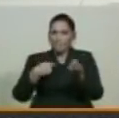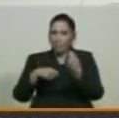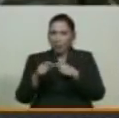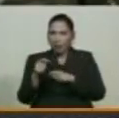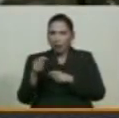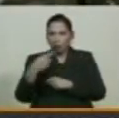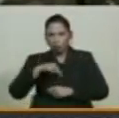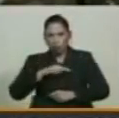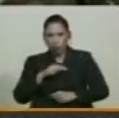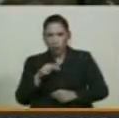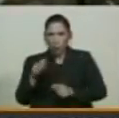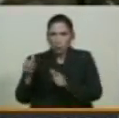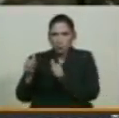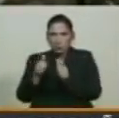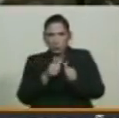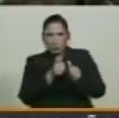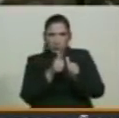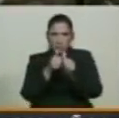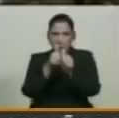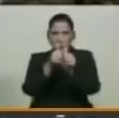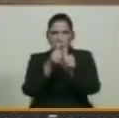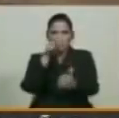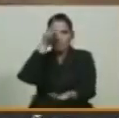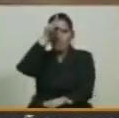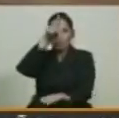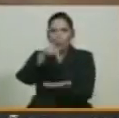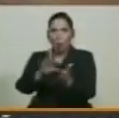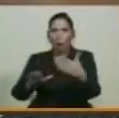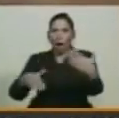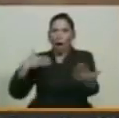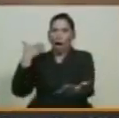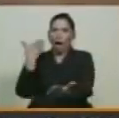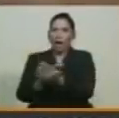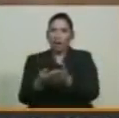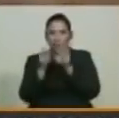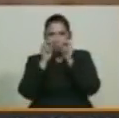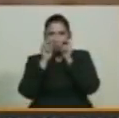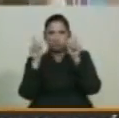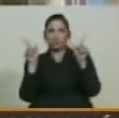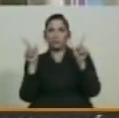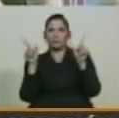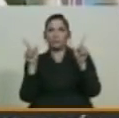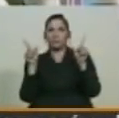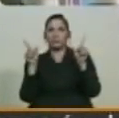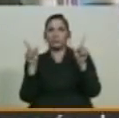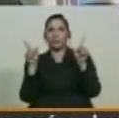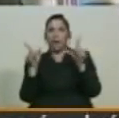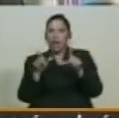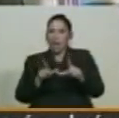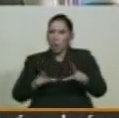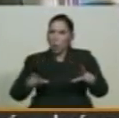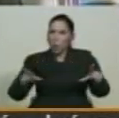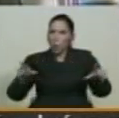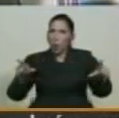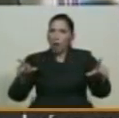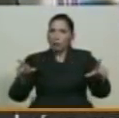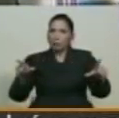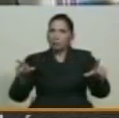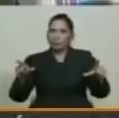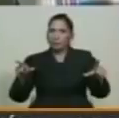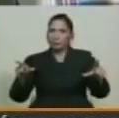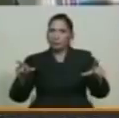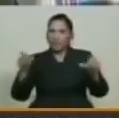seguimiento respectivo y llegamos acá. Básicamente, los sistemas del local refieren que